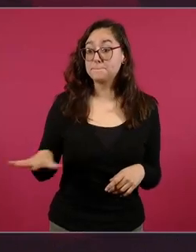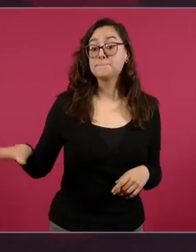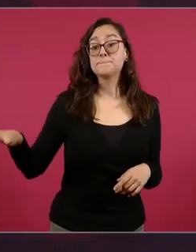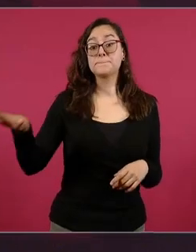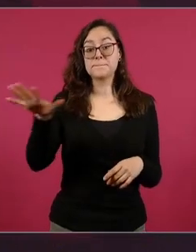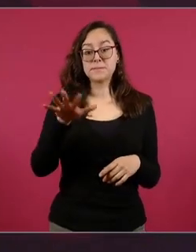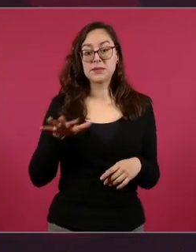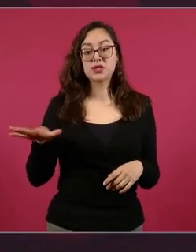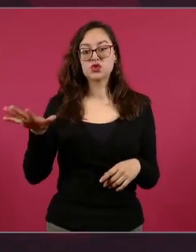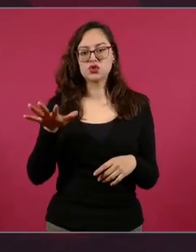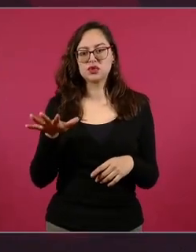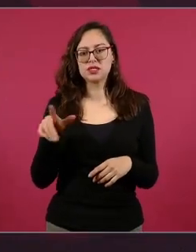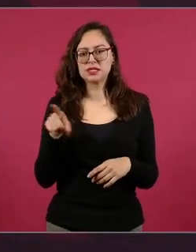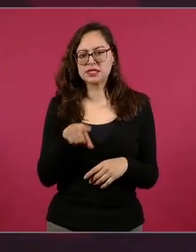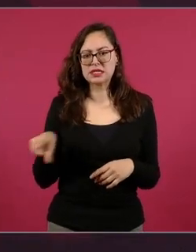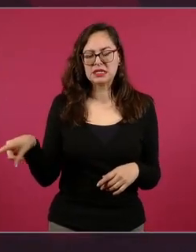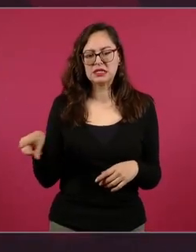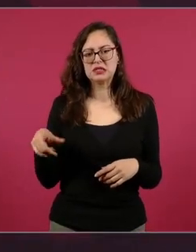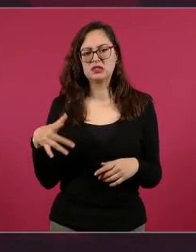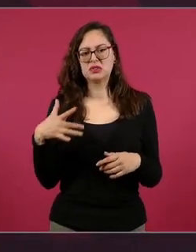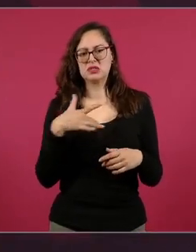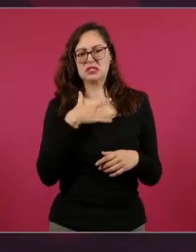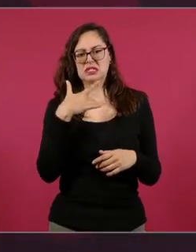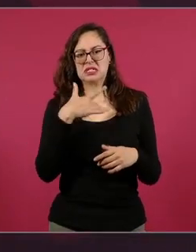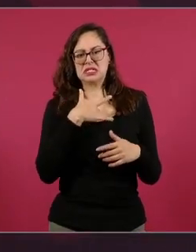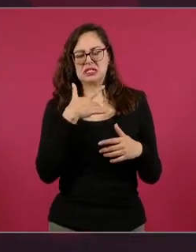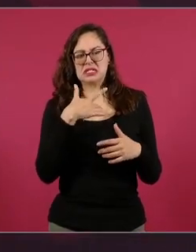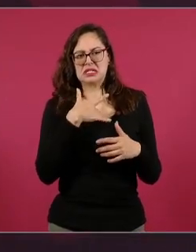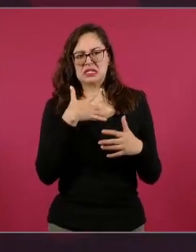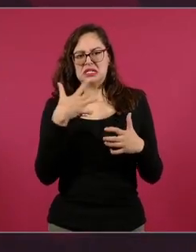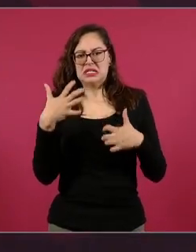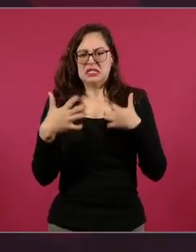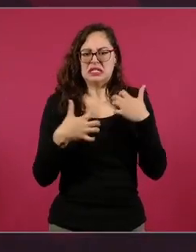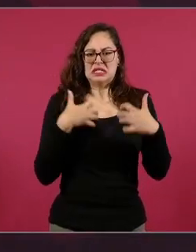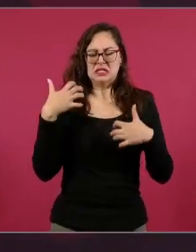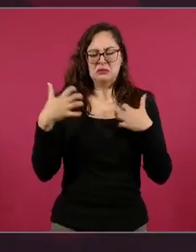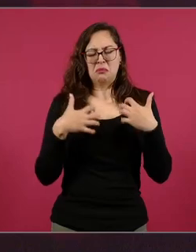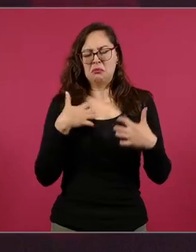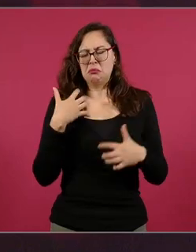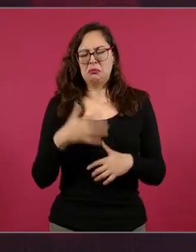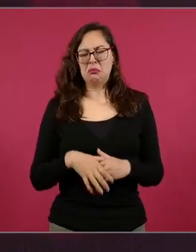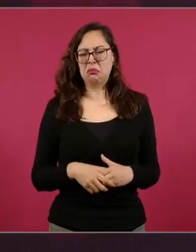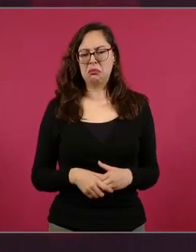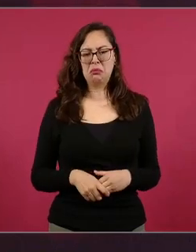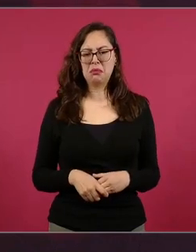no está enojado, está contento.